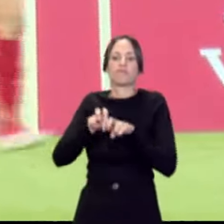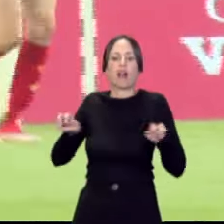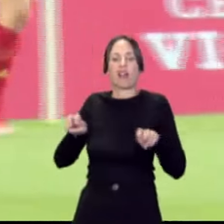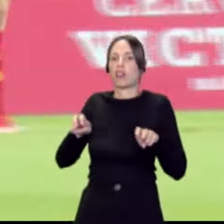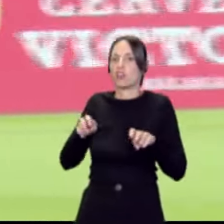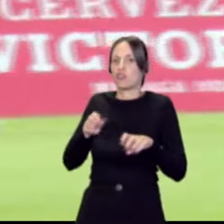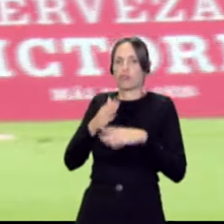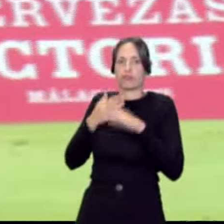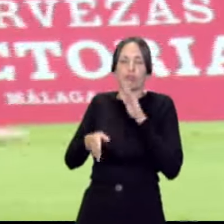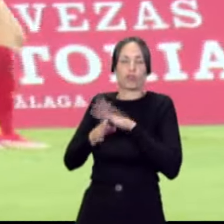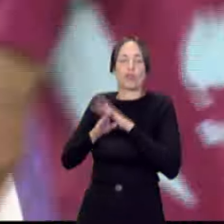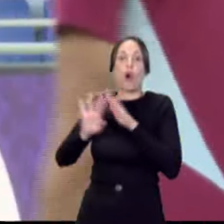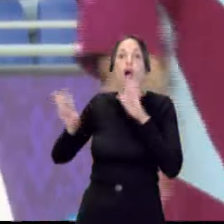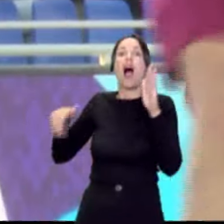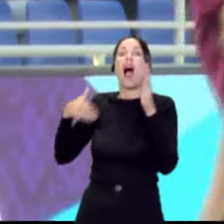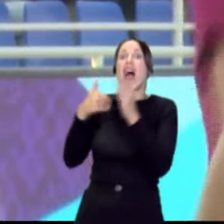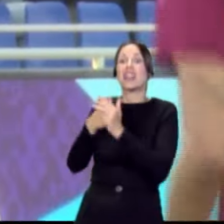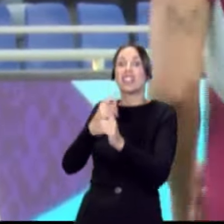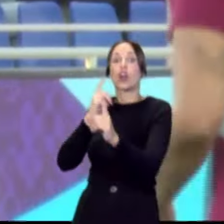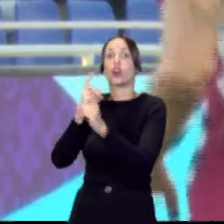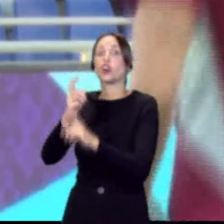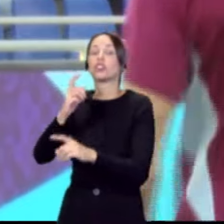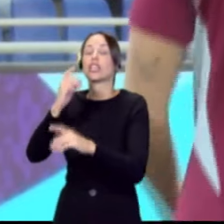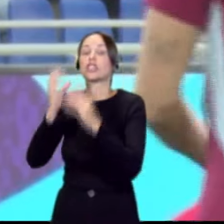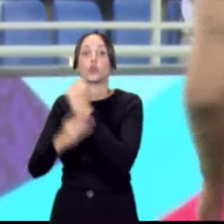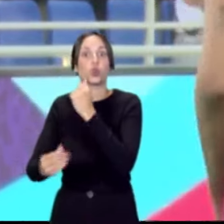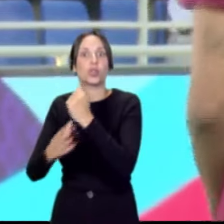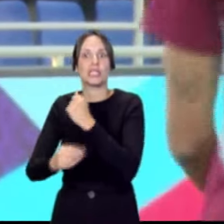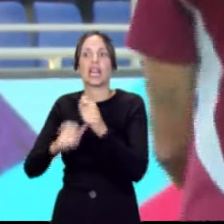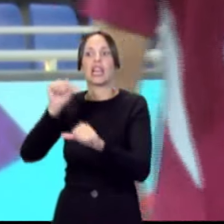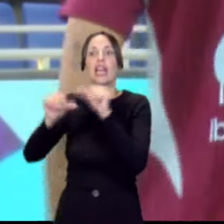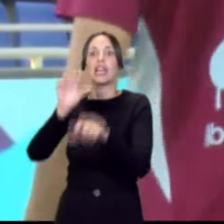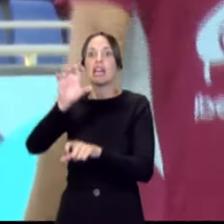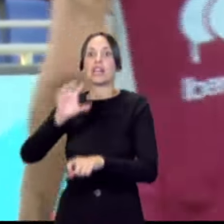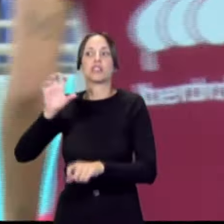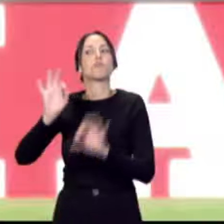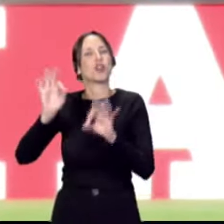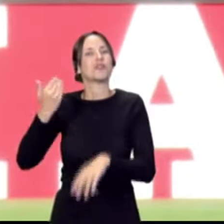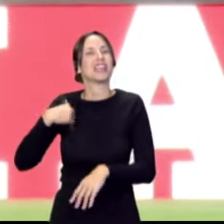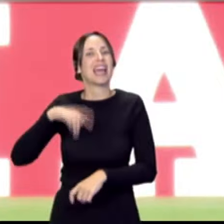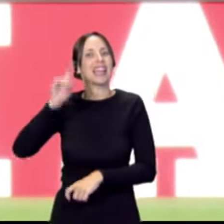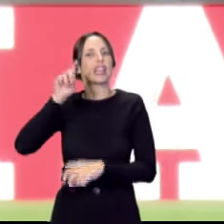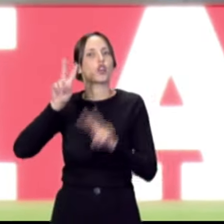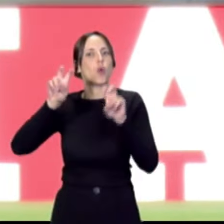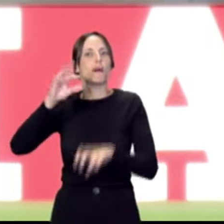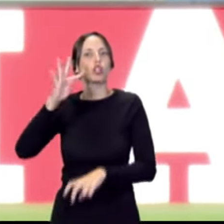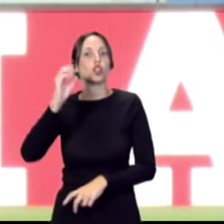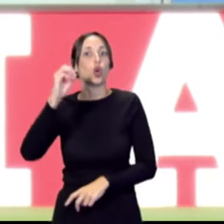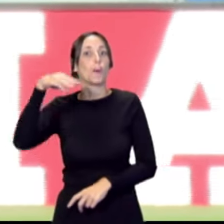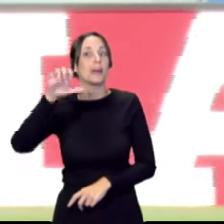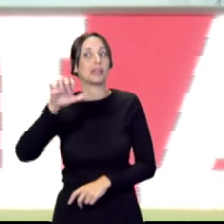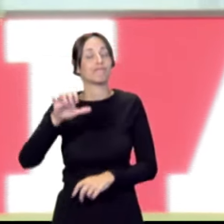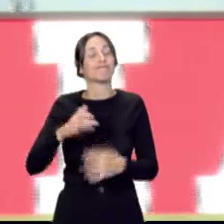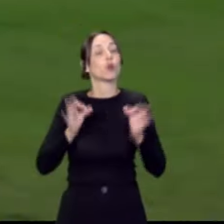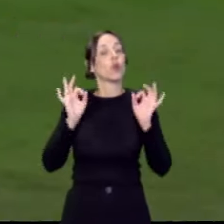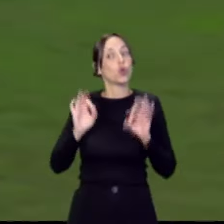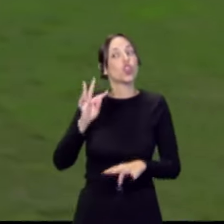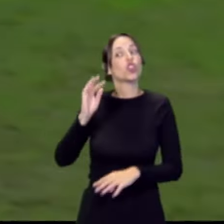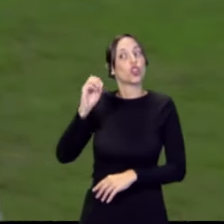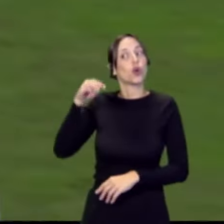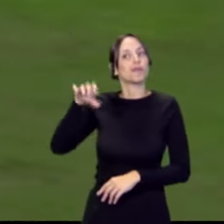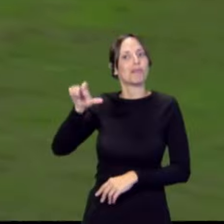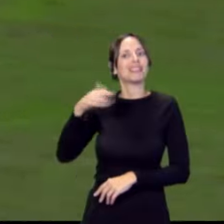defender la portería hasta el choque ante Suiza en la Liga de Naciones, ya con Monse Tomé como seleccionadora. y ha sido justamente ella quien ha dejado a la guardameta